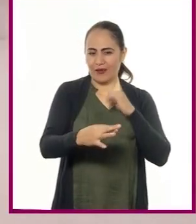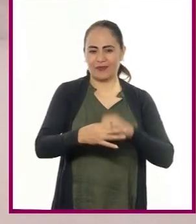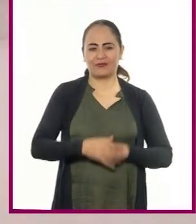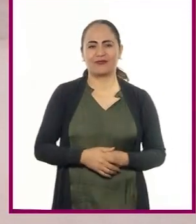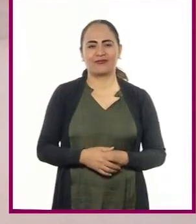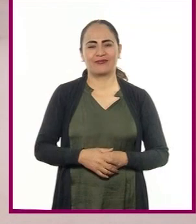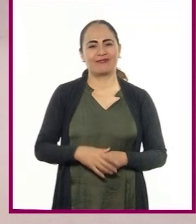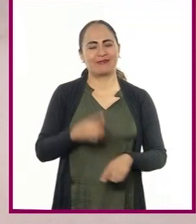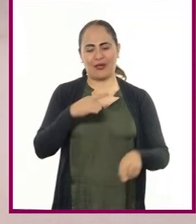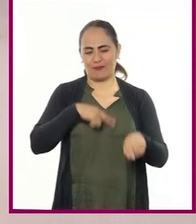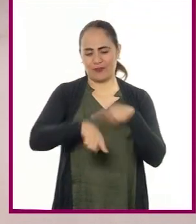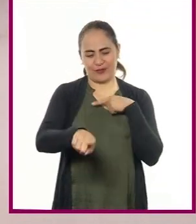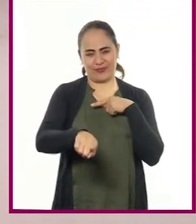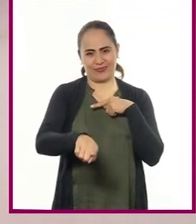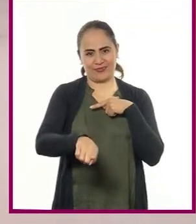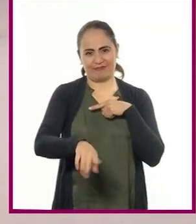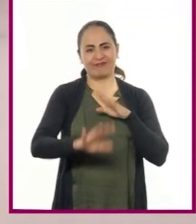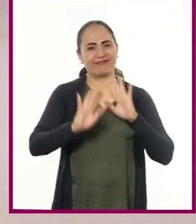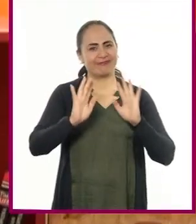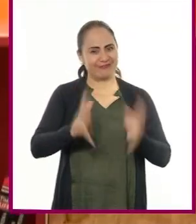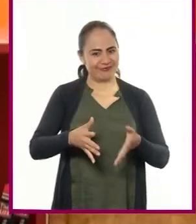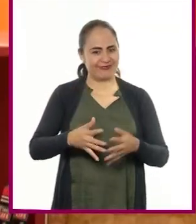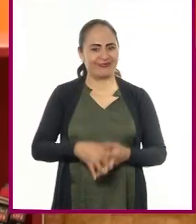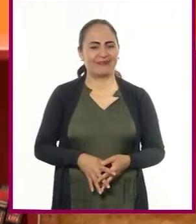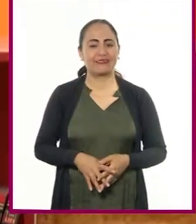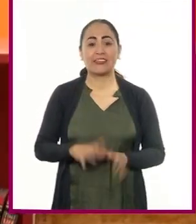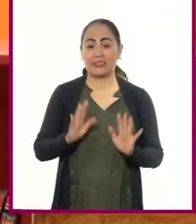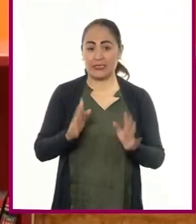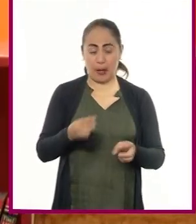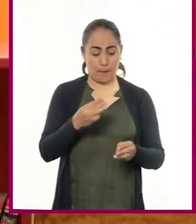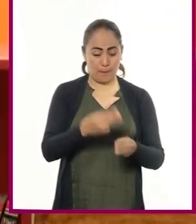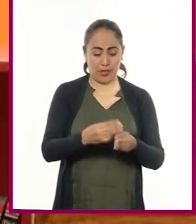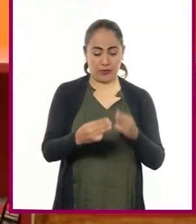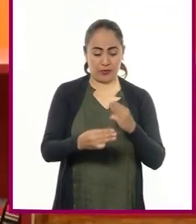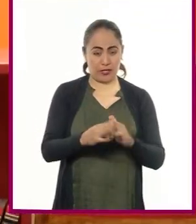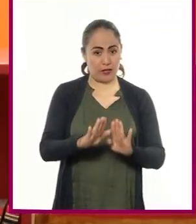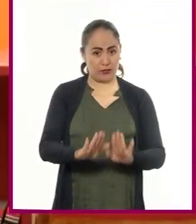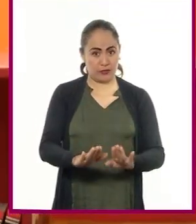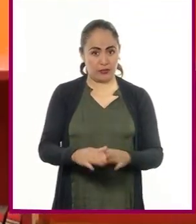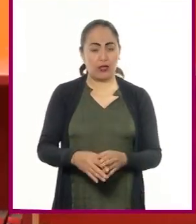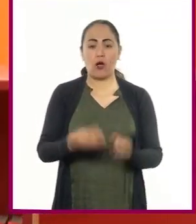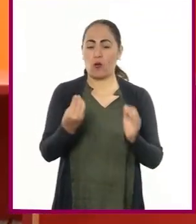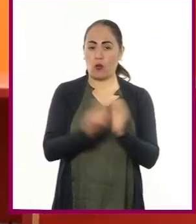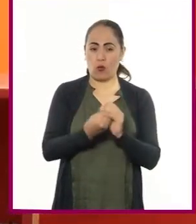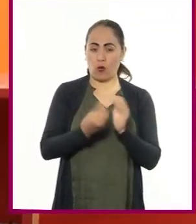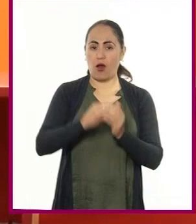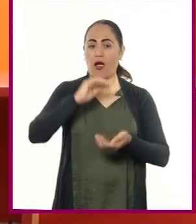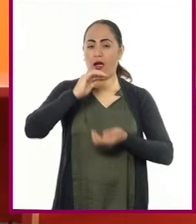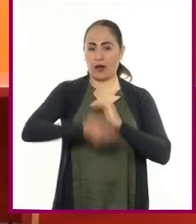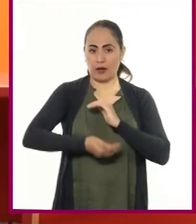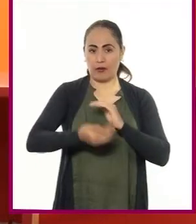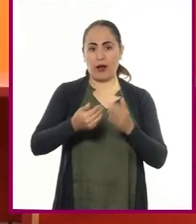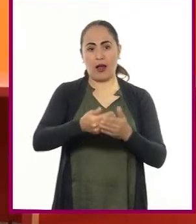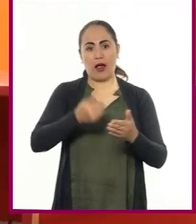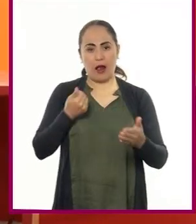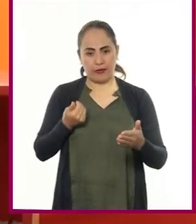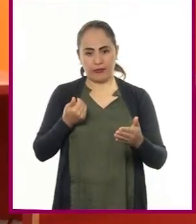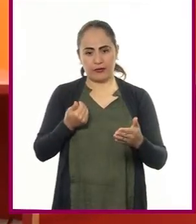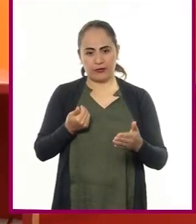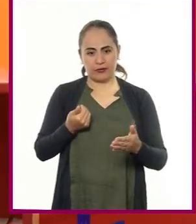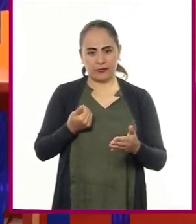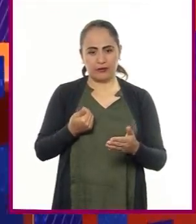Gol. Bien, muy bien. Ahí dejamos nuestro material. Y antes de concluir esta sesión, vamos a realizar